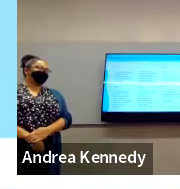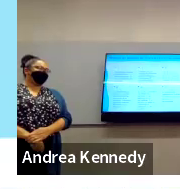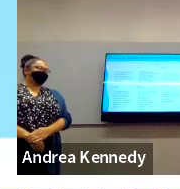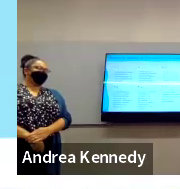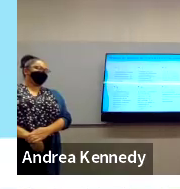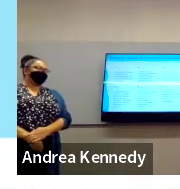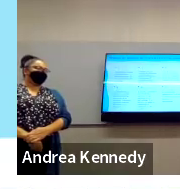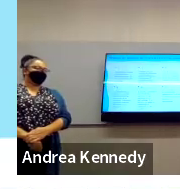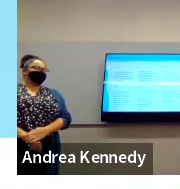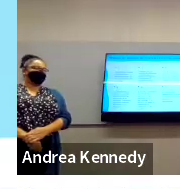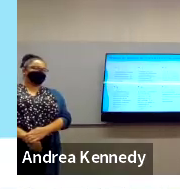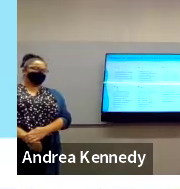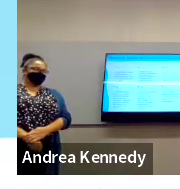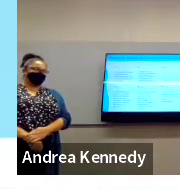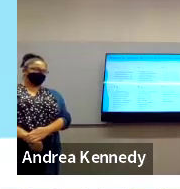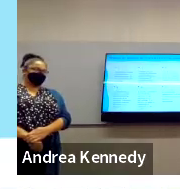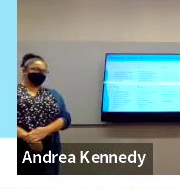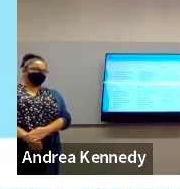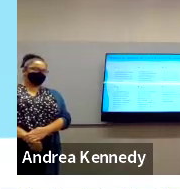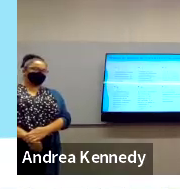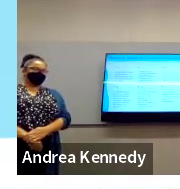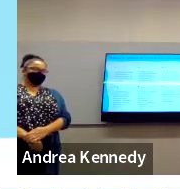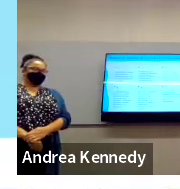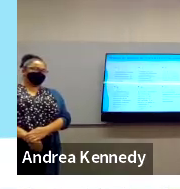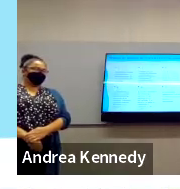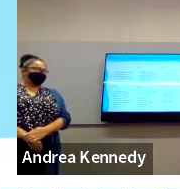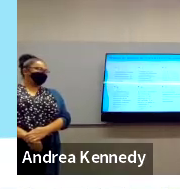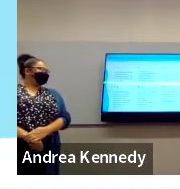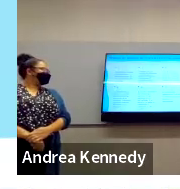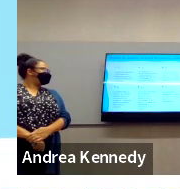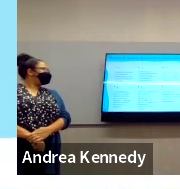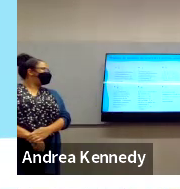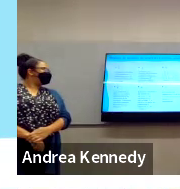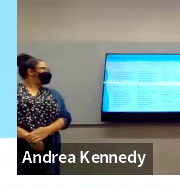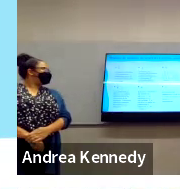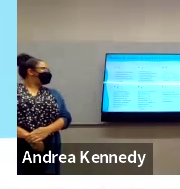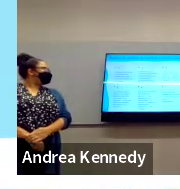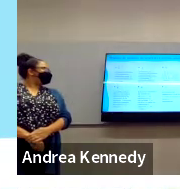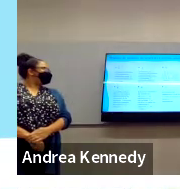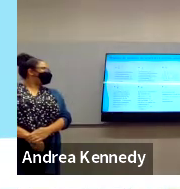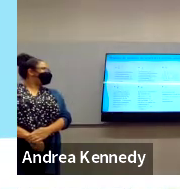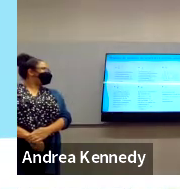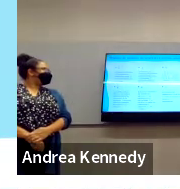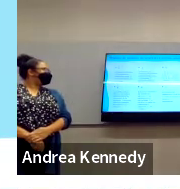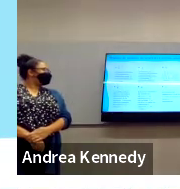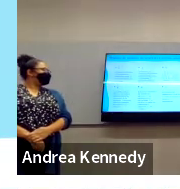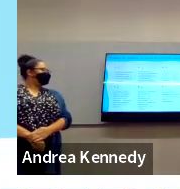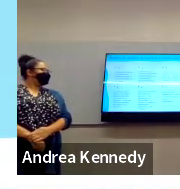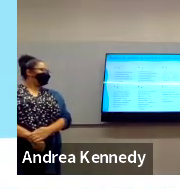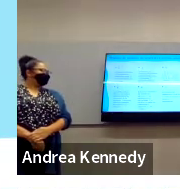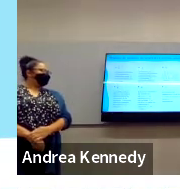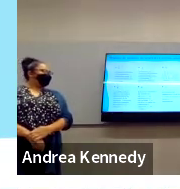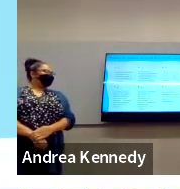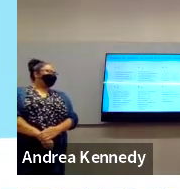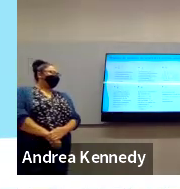que hacer unos cambios para corregirlos. Y si se aprueba, se va a enviar una notificación